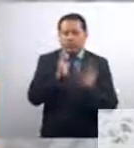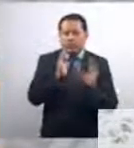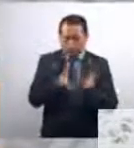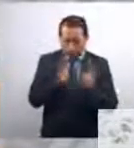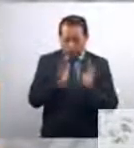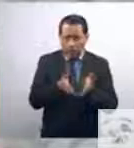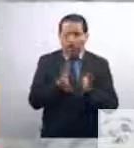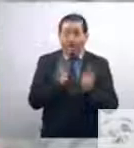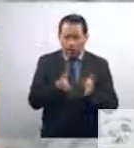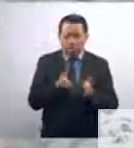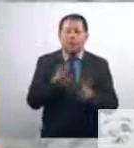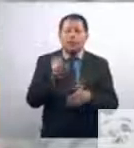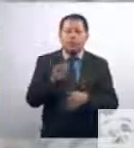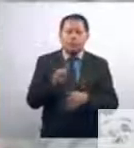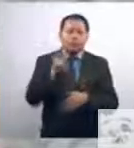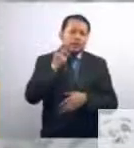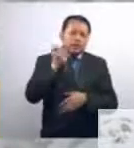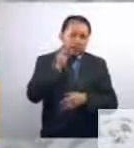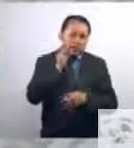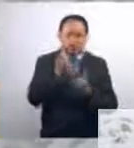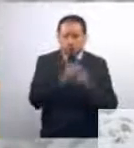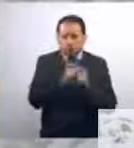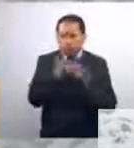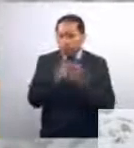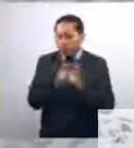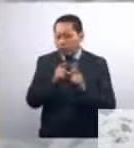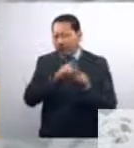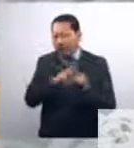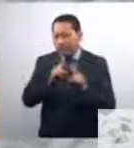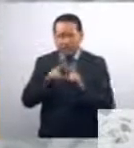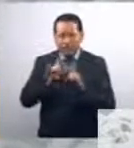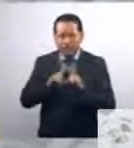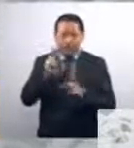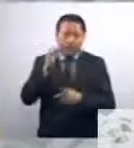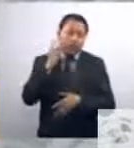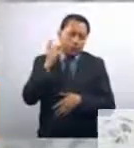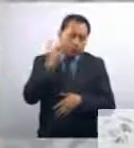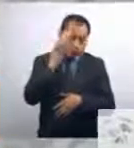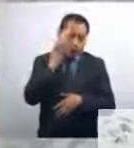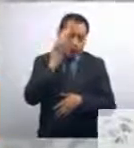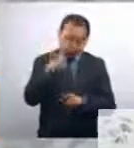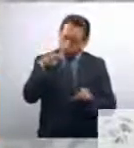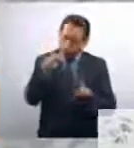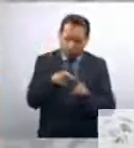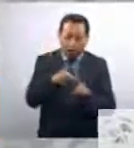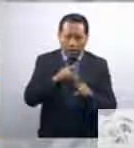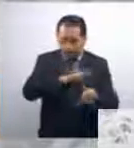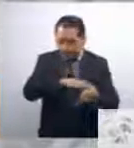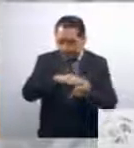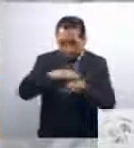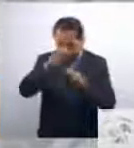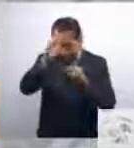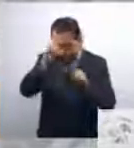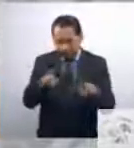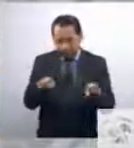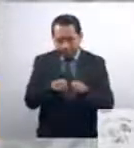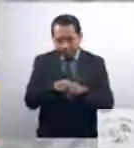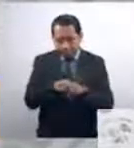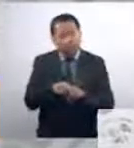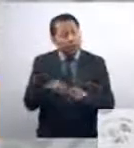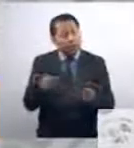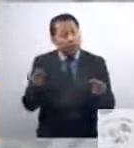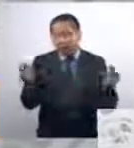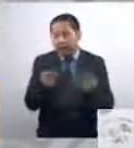legisladoras y legisladores de todos los grupos parlamentarios que integran la Cámara de Diputados. Así es de relevante, urgente